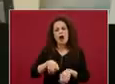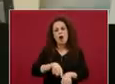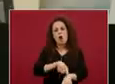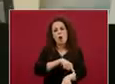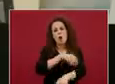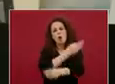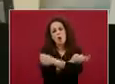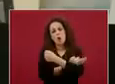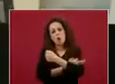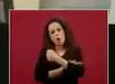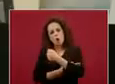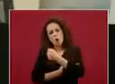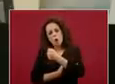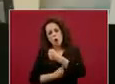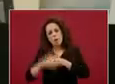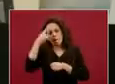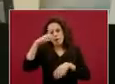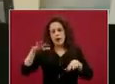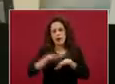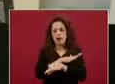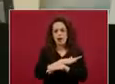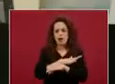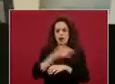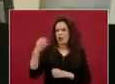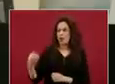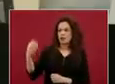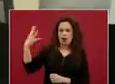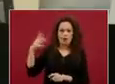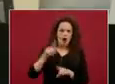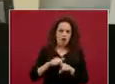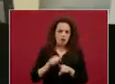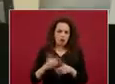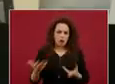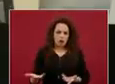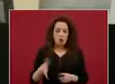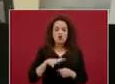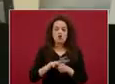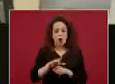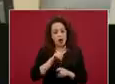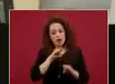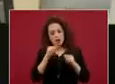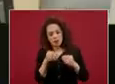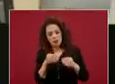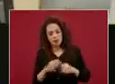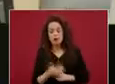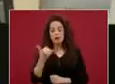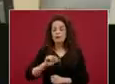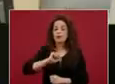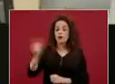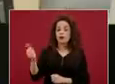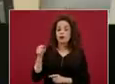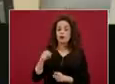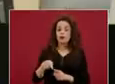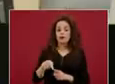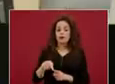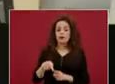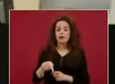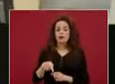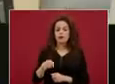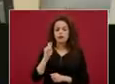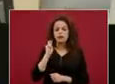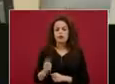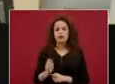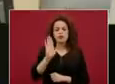alguno que se esté tardando especialmente? Y otra pregunta es si saben en qué paró el tema de al parecer, un intento